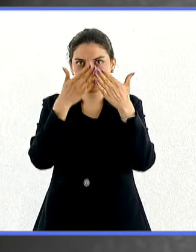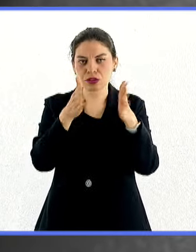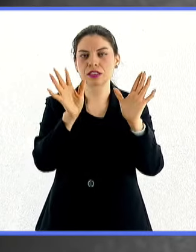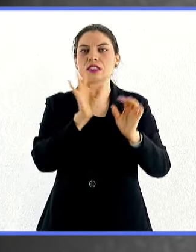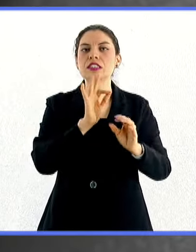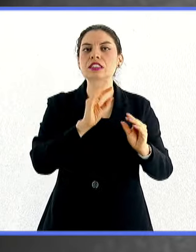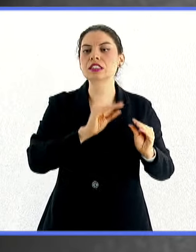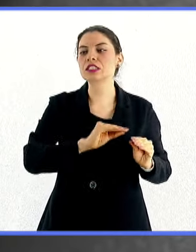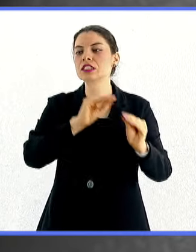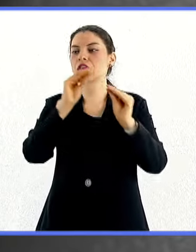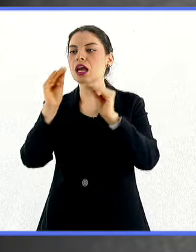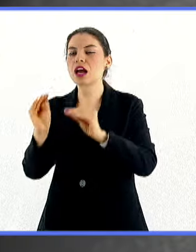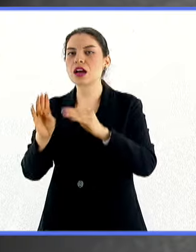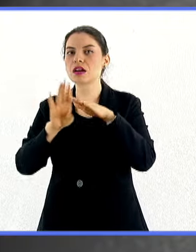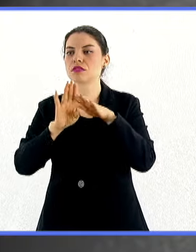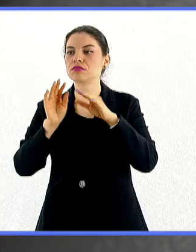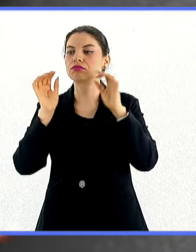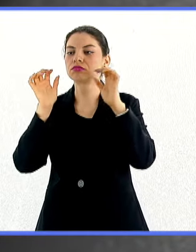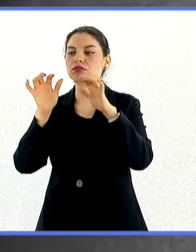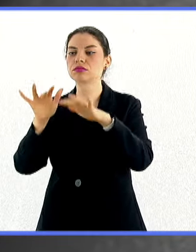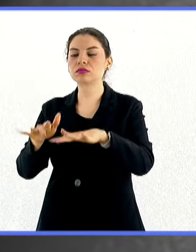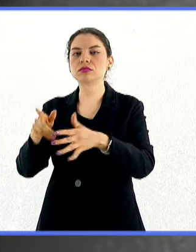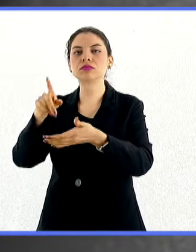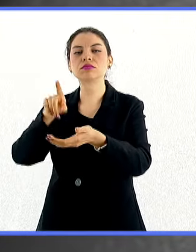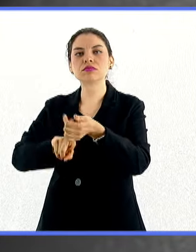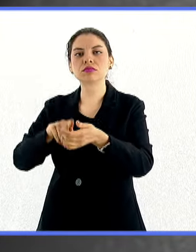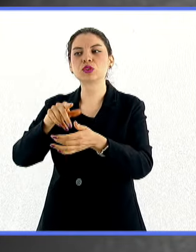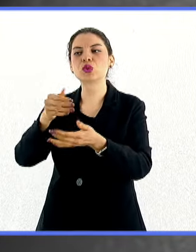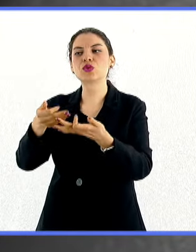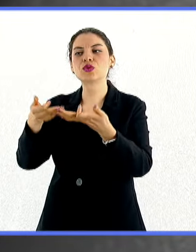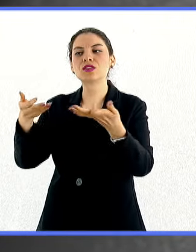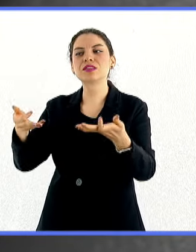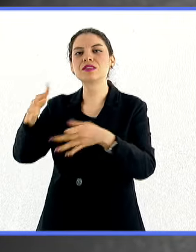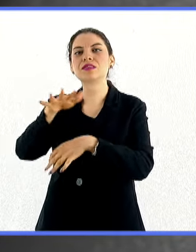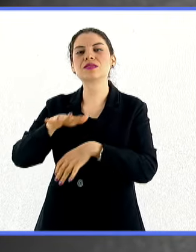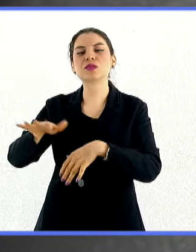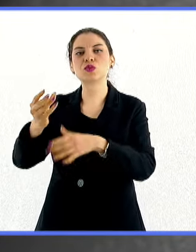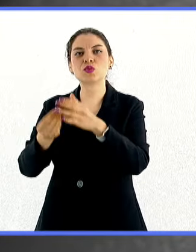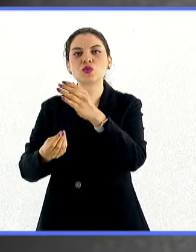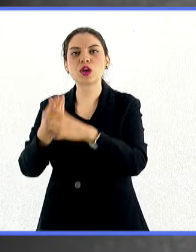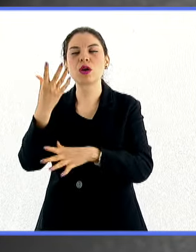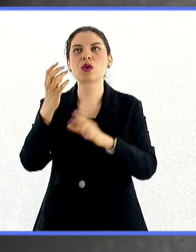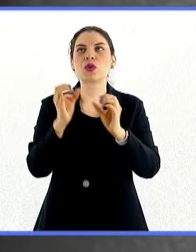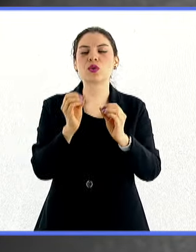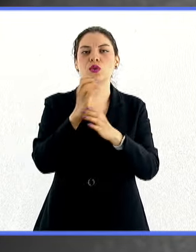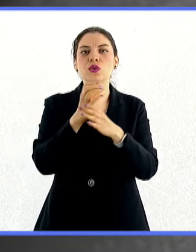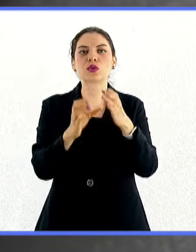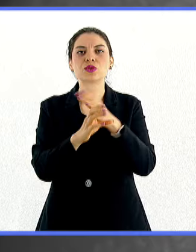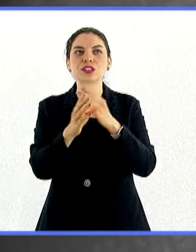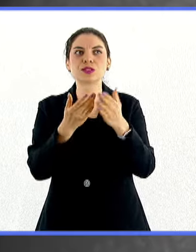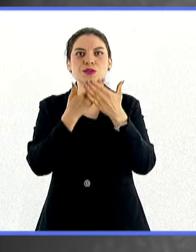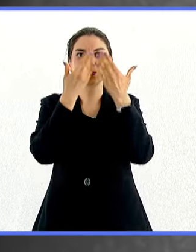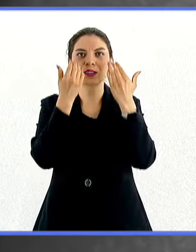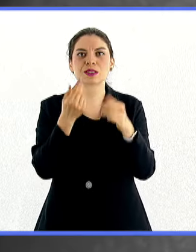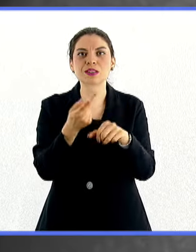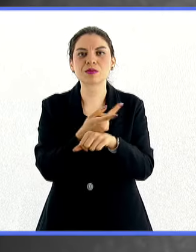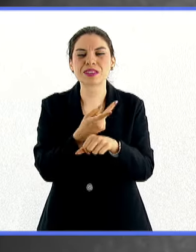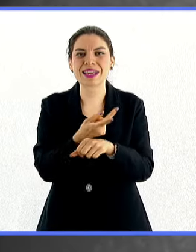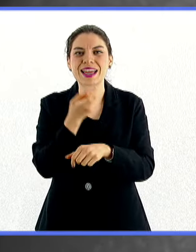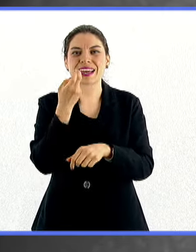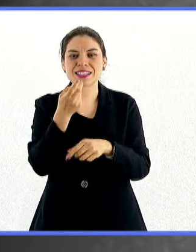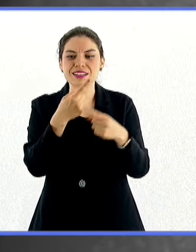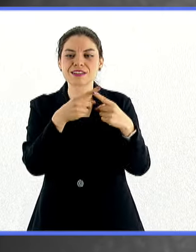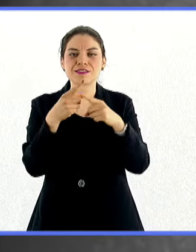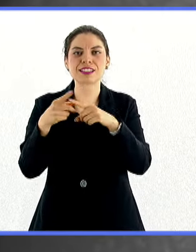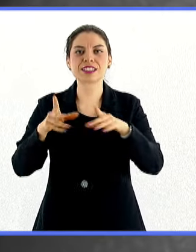otros tiempos, o tripular una nave espacial, hoy en día no se sabe lo que va a pasar. Esa posibilidad de lo humano,